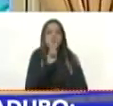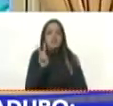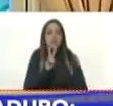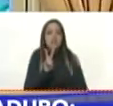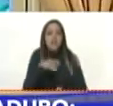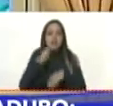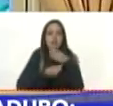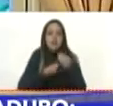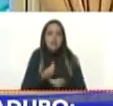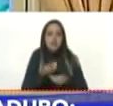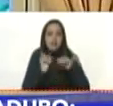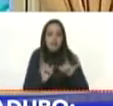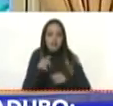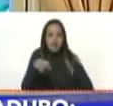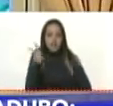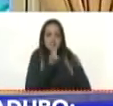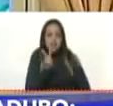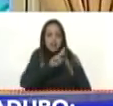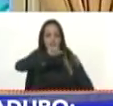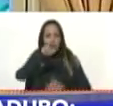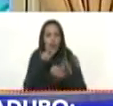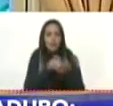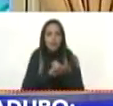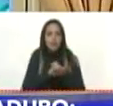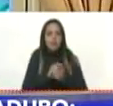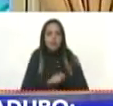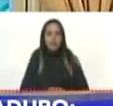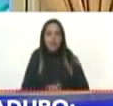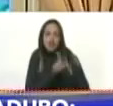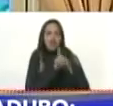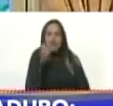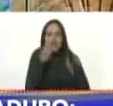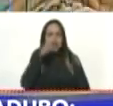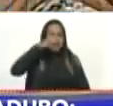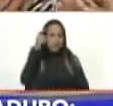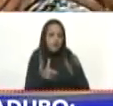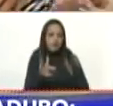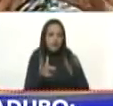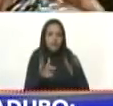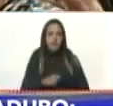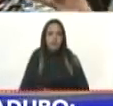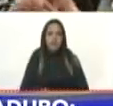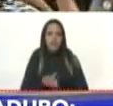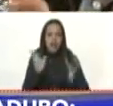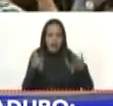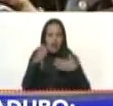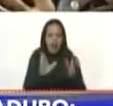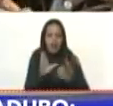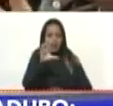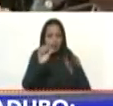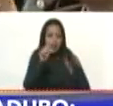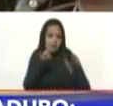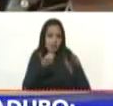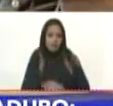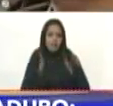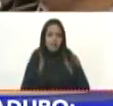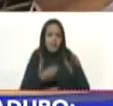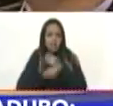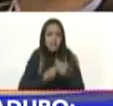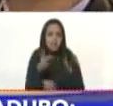estamos produciendo en Venezuela, completica, que no le falte al pueblo su CLAP, producido en Venezuela. Estoy de